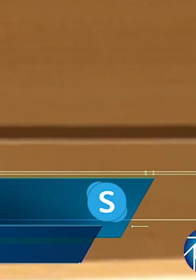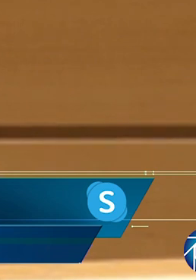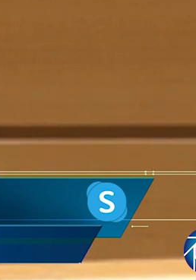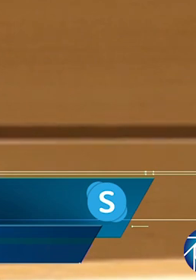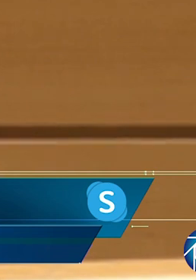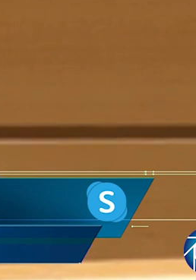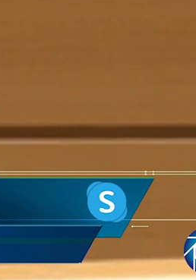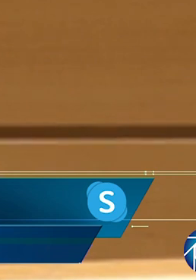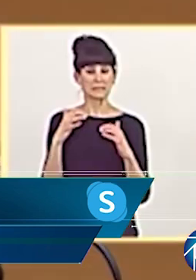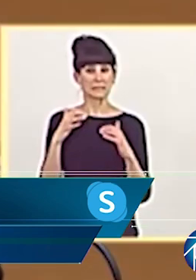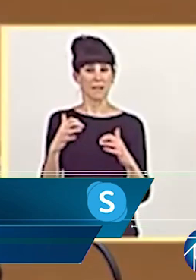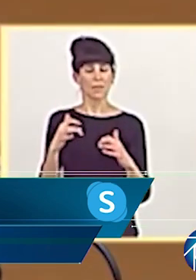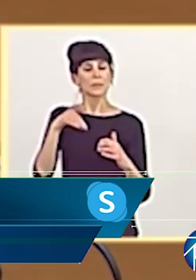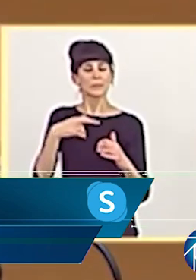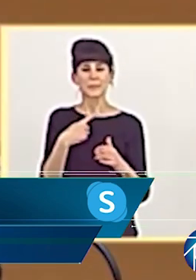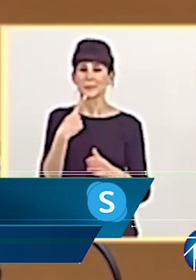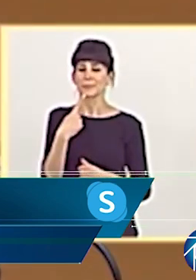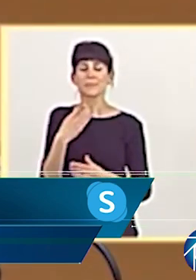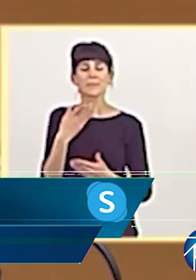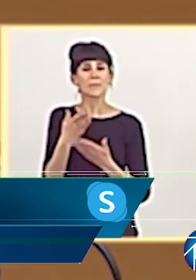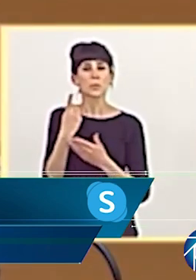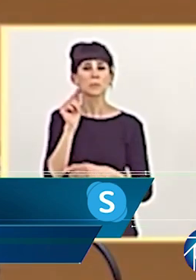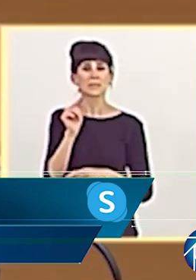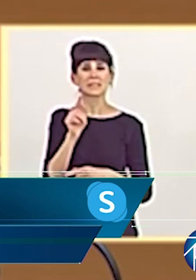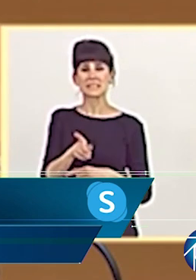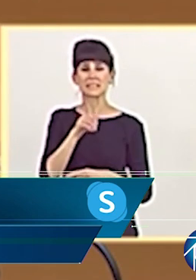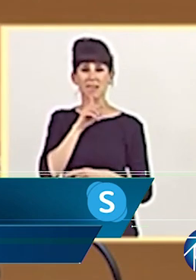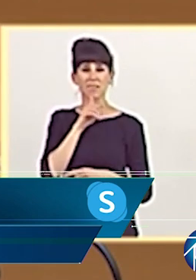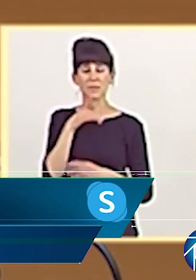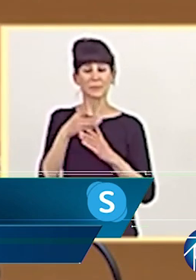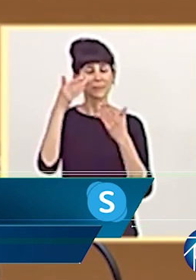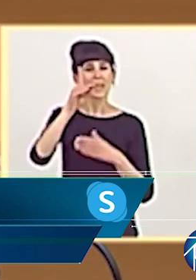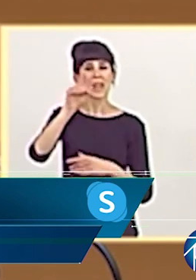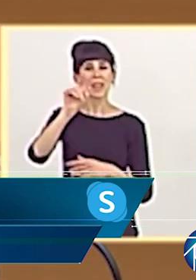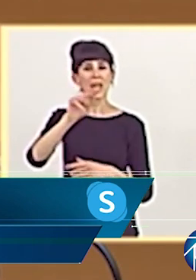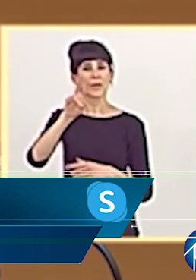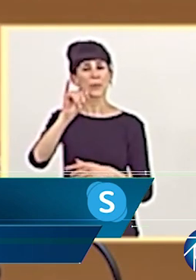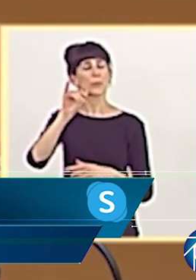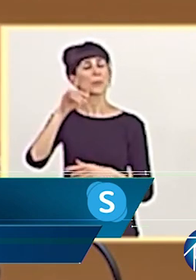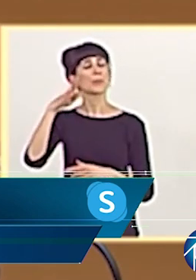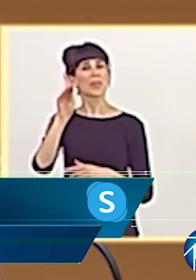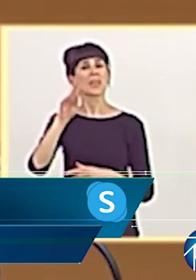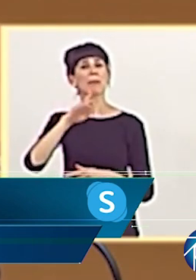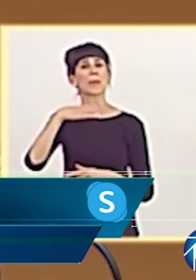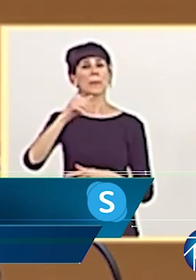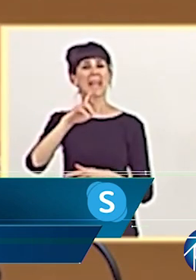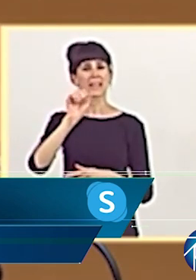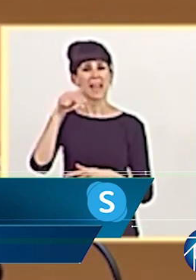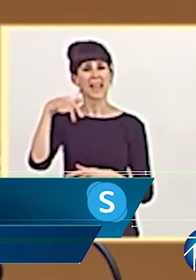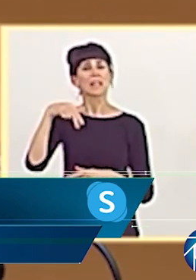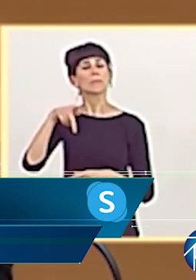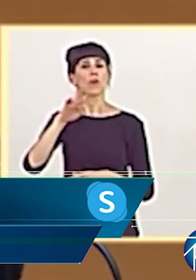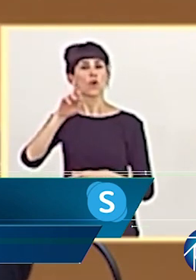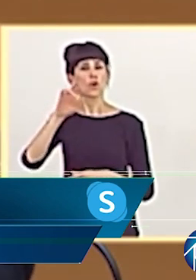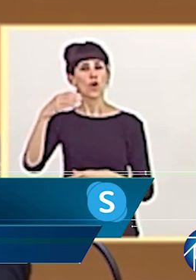porque no olvidemos una cosa, y es que la presidenta del Senado es senadora por designación autonómica, es decir, proviene de la Cámara Autonómica, es